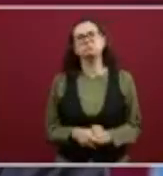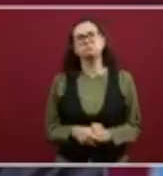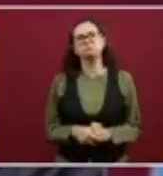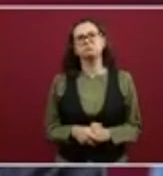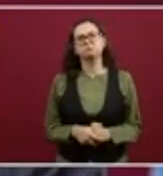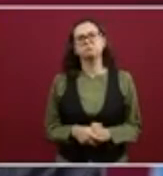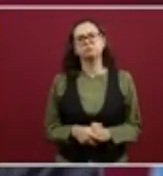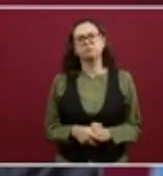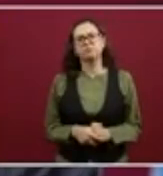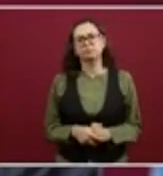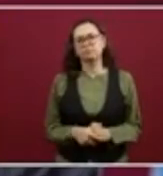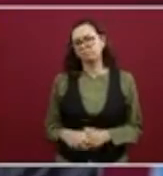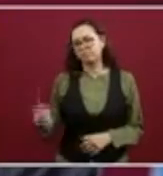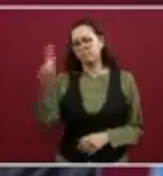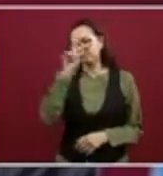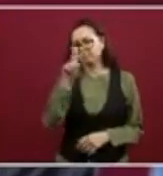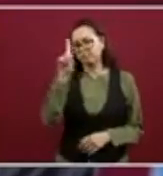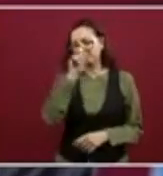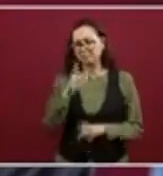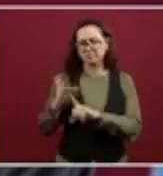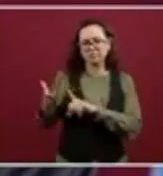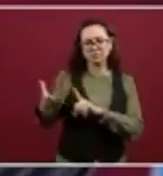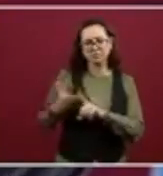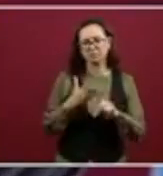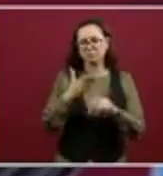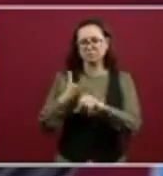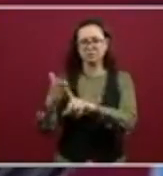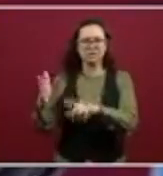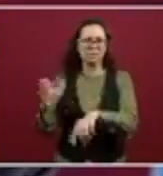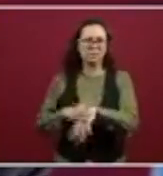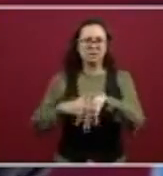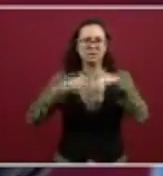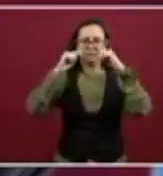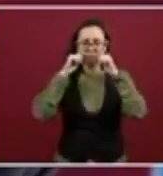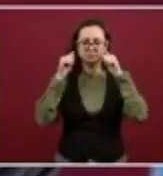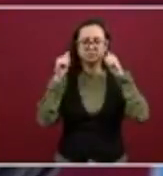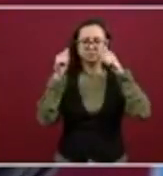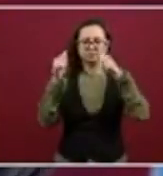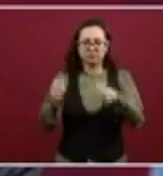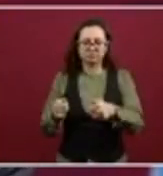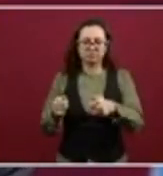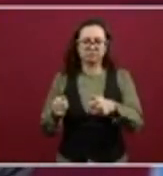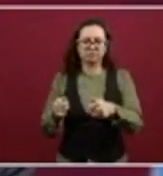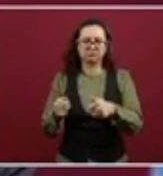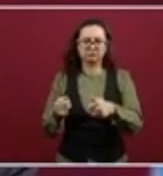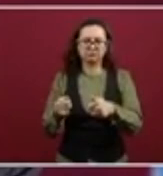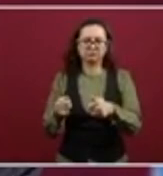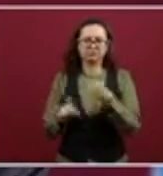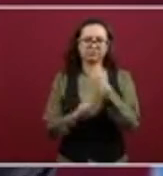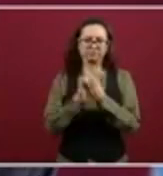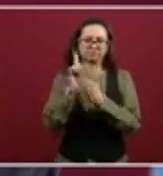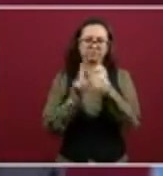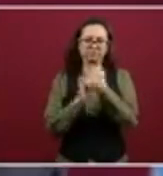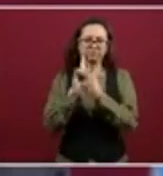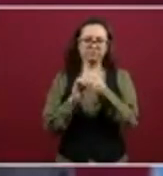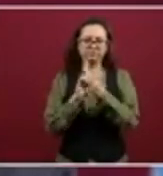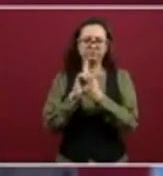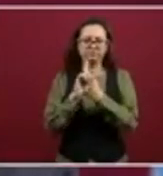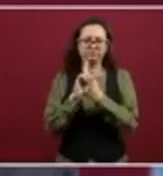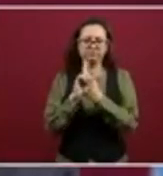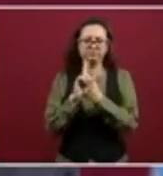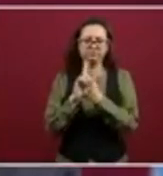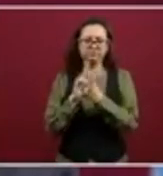la orientación principal, la atención a este problema, se